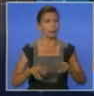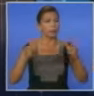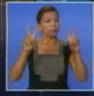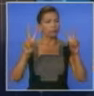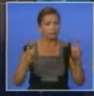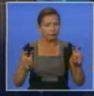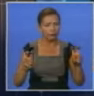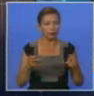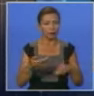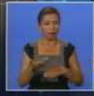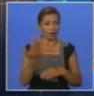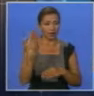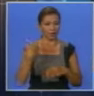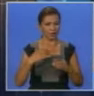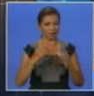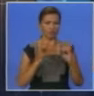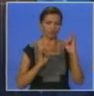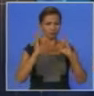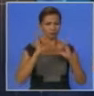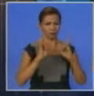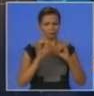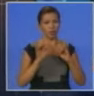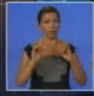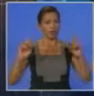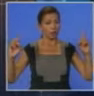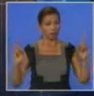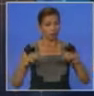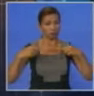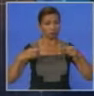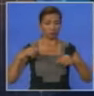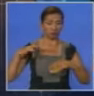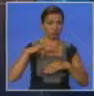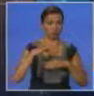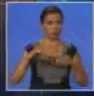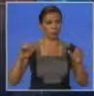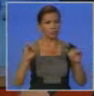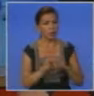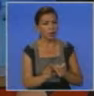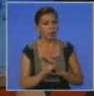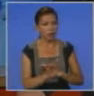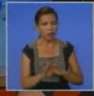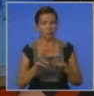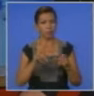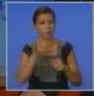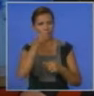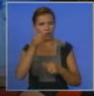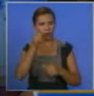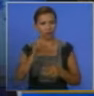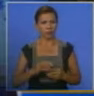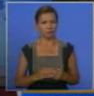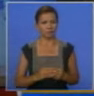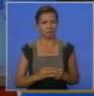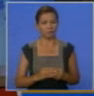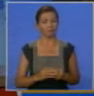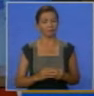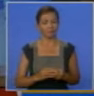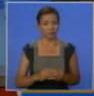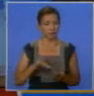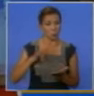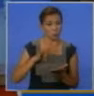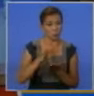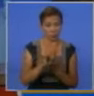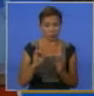de la avioneta abandonada en Santa Elena y sus vínculos con el narcotráfico. Así es, la avioneta abandonada en Santa Elena